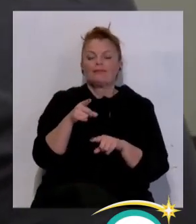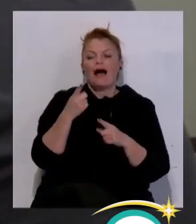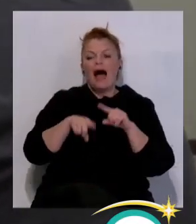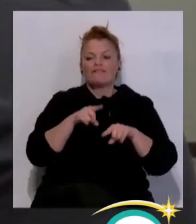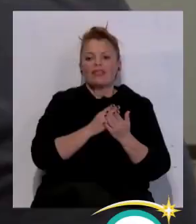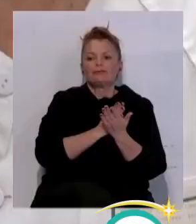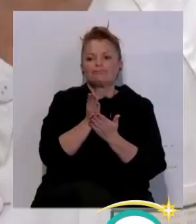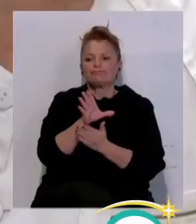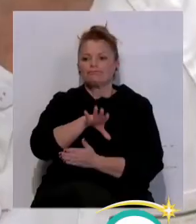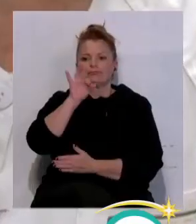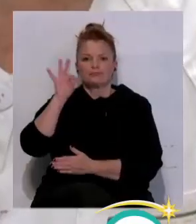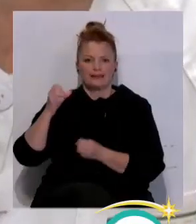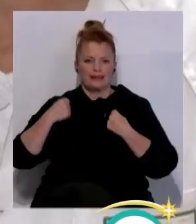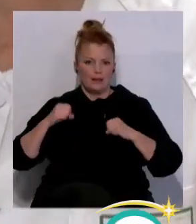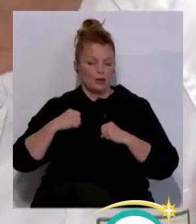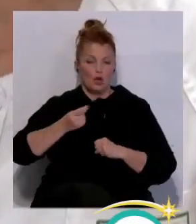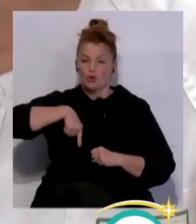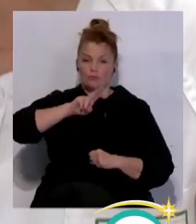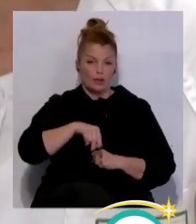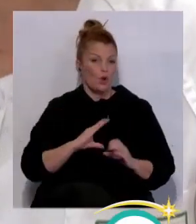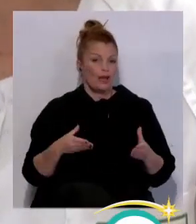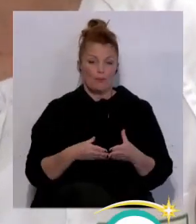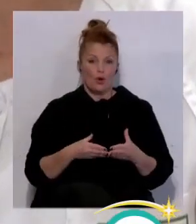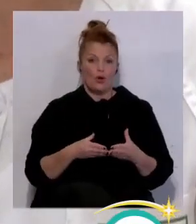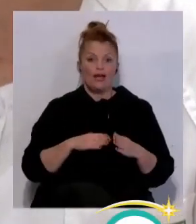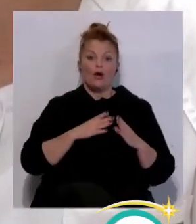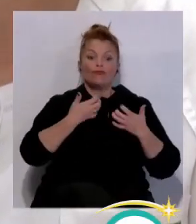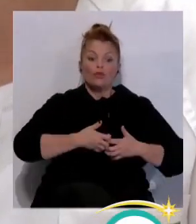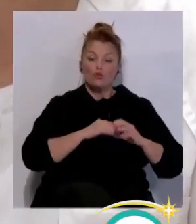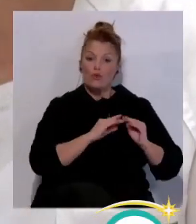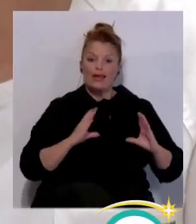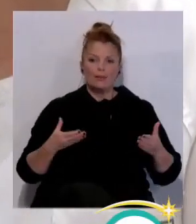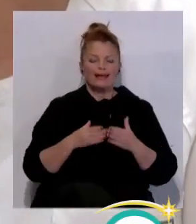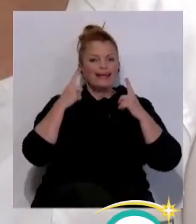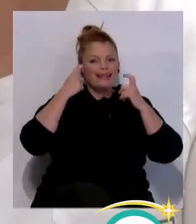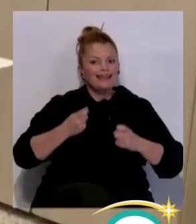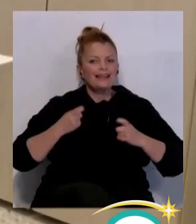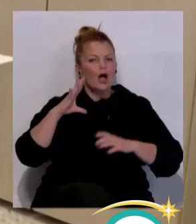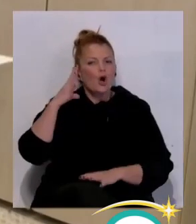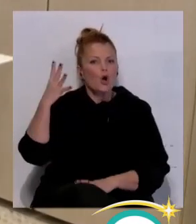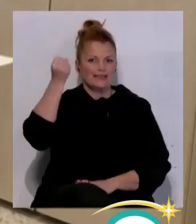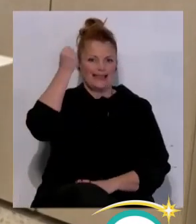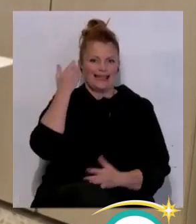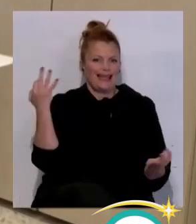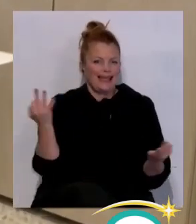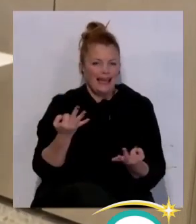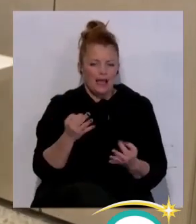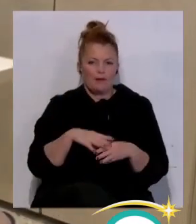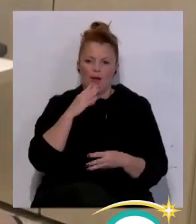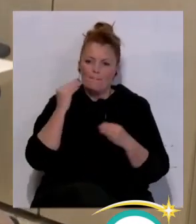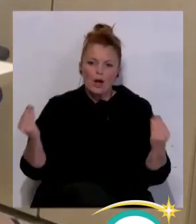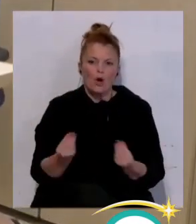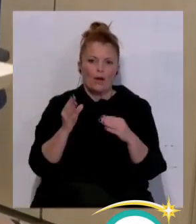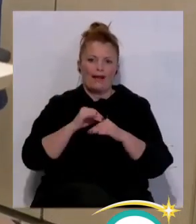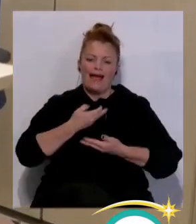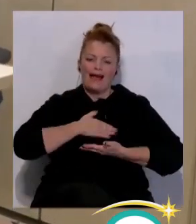que realice. Somos un equipo y la función del equipo es intentar conseguir precisamente la mejoría